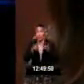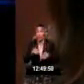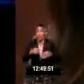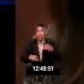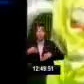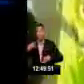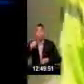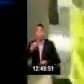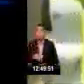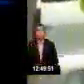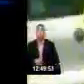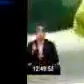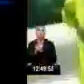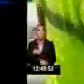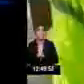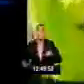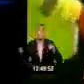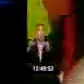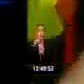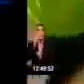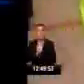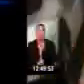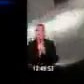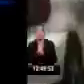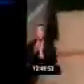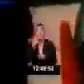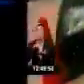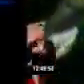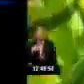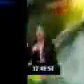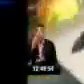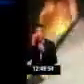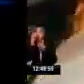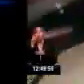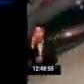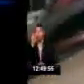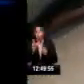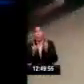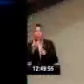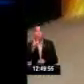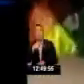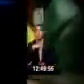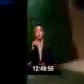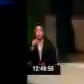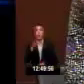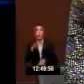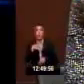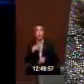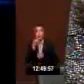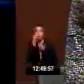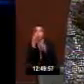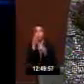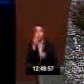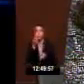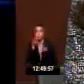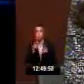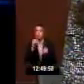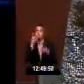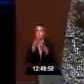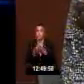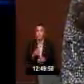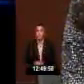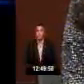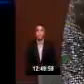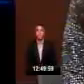Pesantes, explicó que la pena podría aumentarse si quien tenga información del paradero de la víctima se niega a entregarla. También por